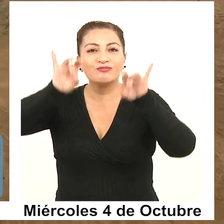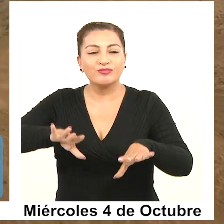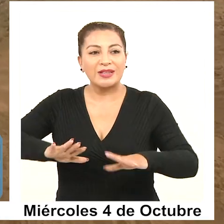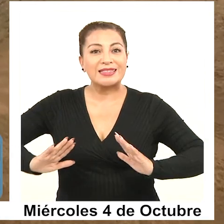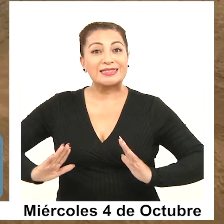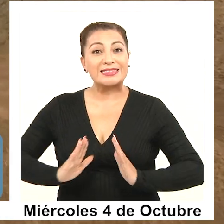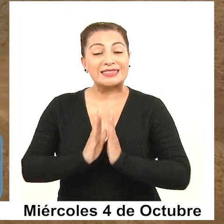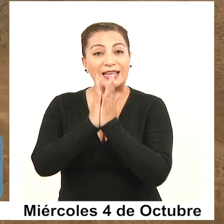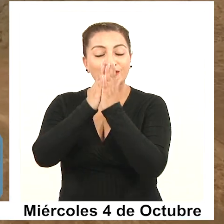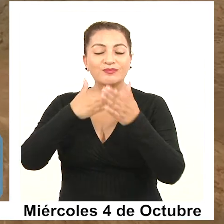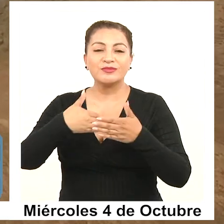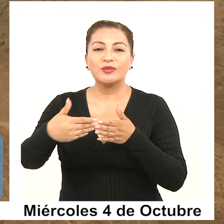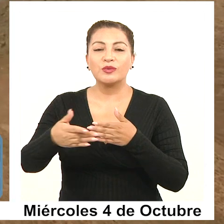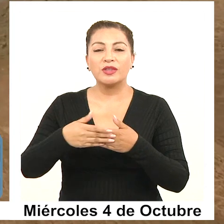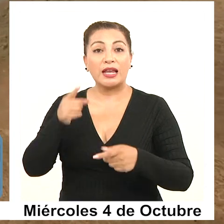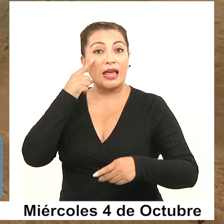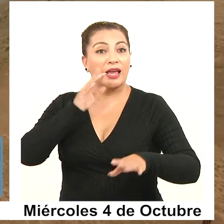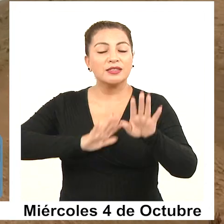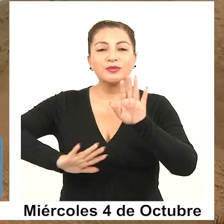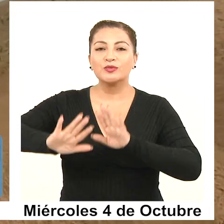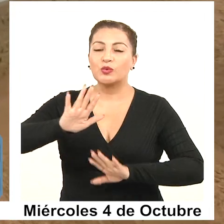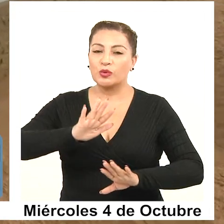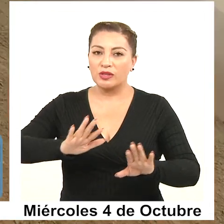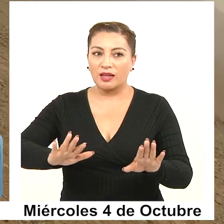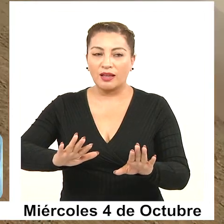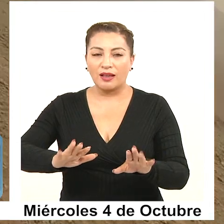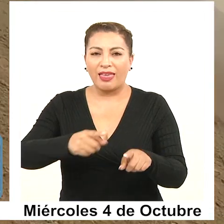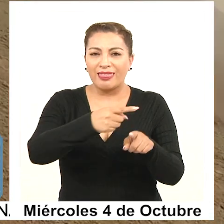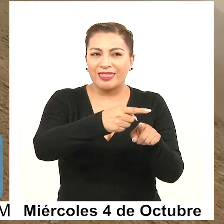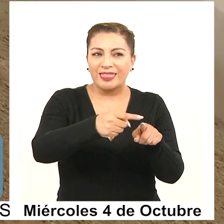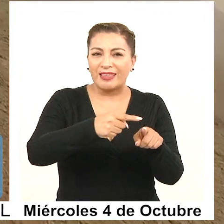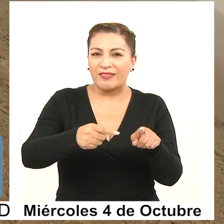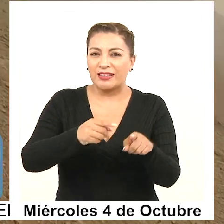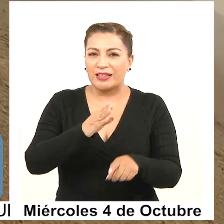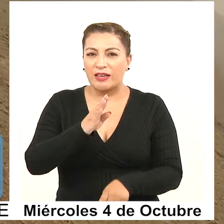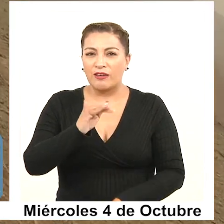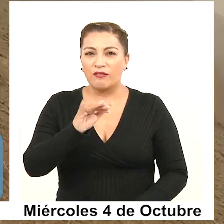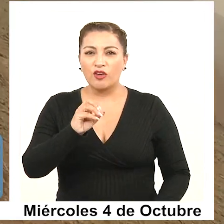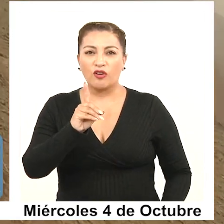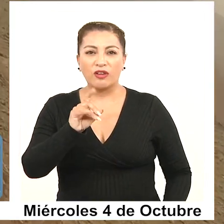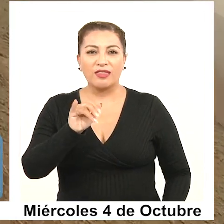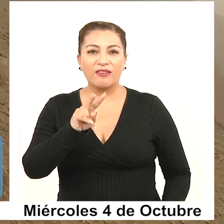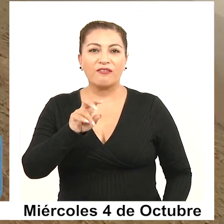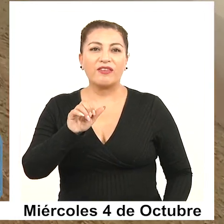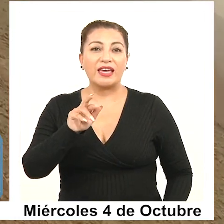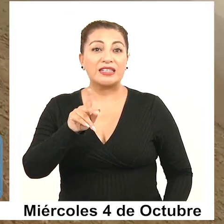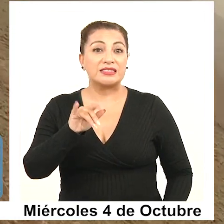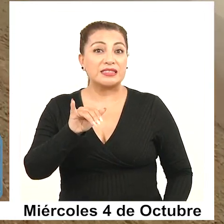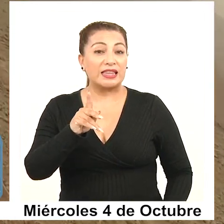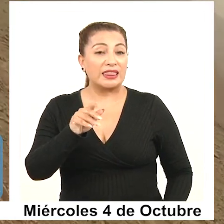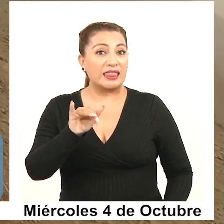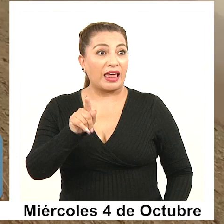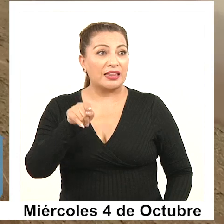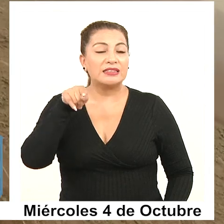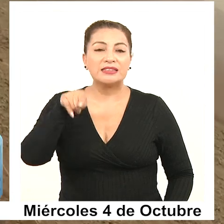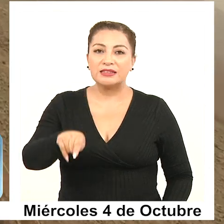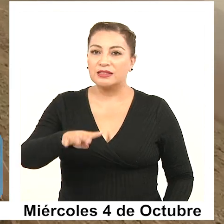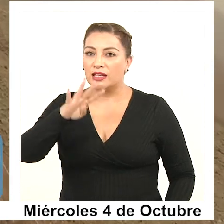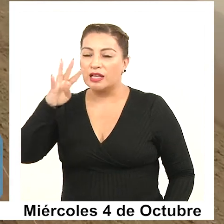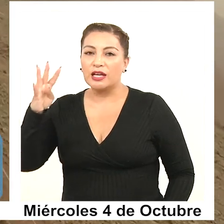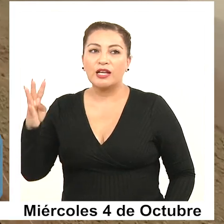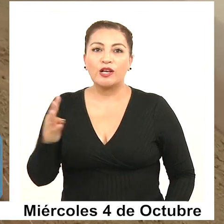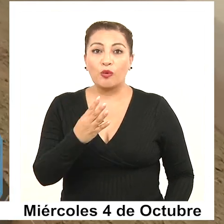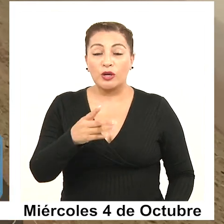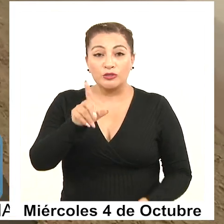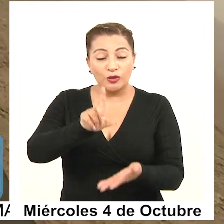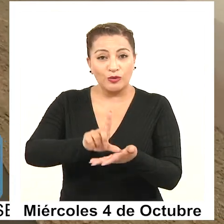Naturaleza, protegiendo de este modo la biodiversidad del sector y transformándose además en el cuarto sitio